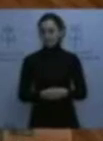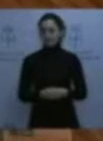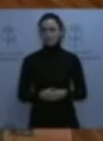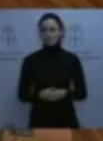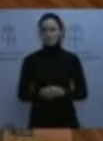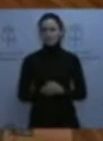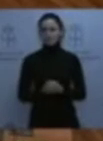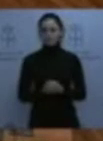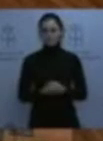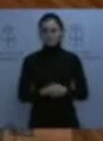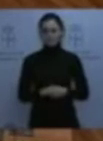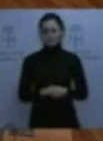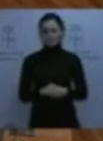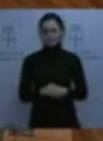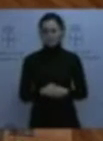Buenos días.